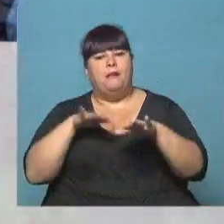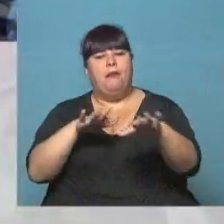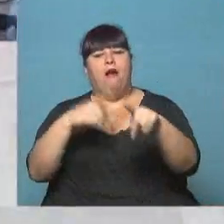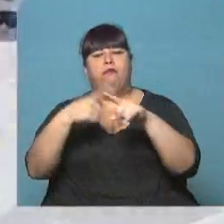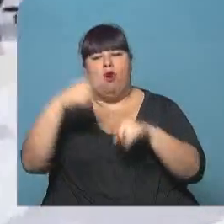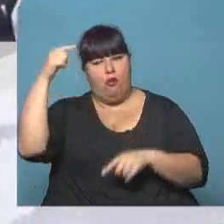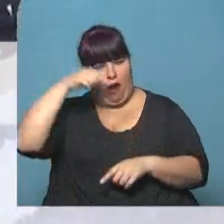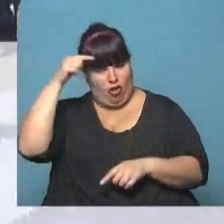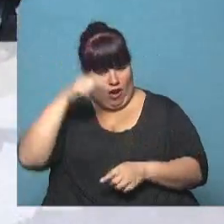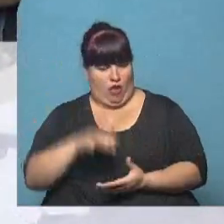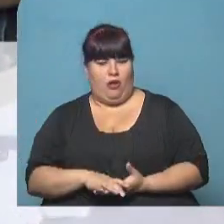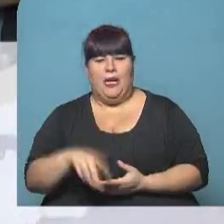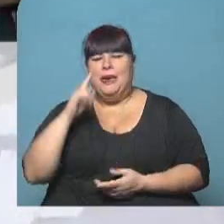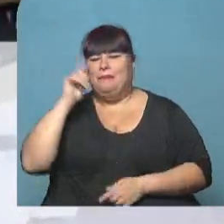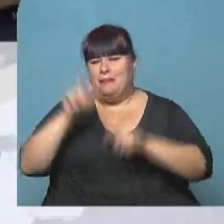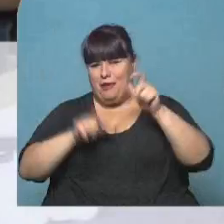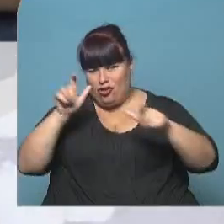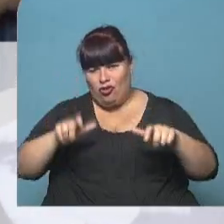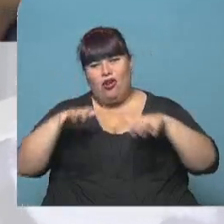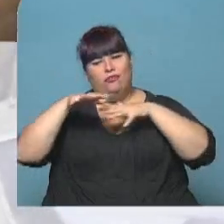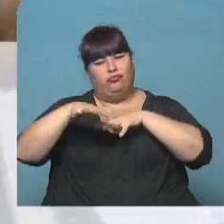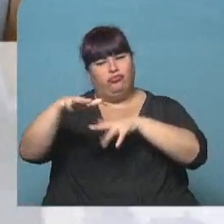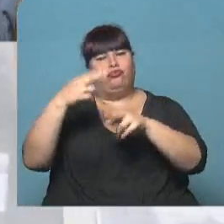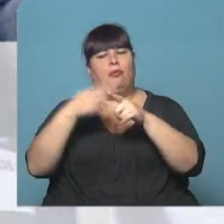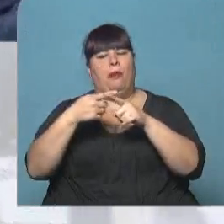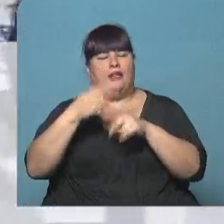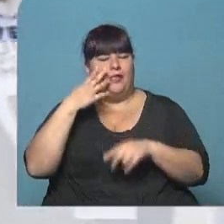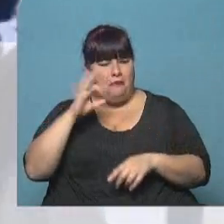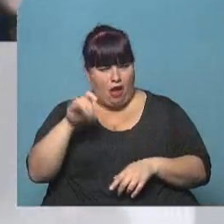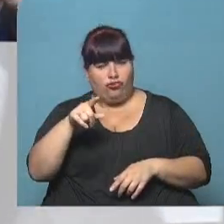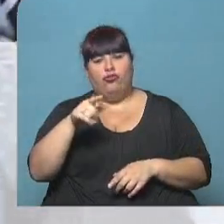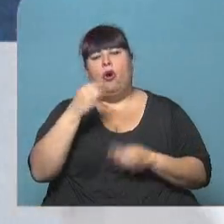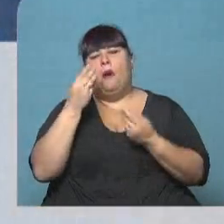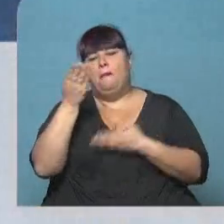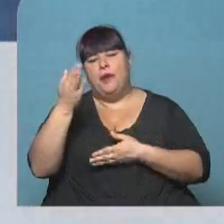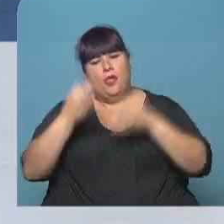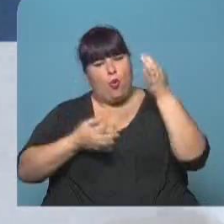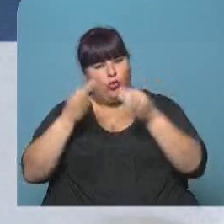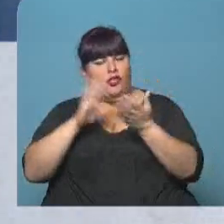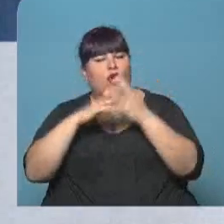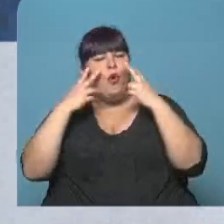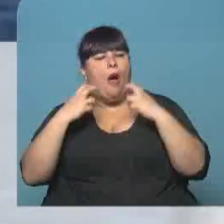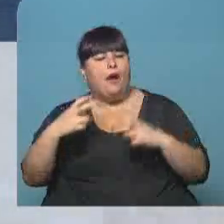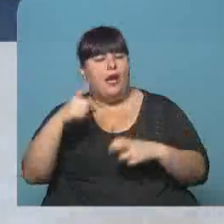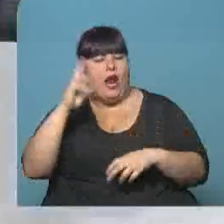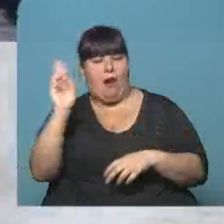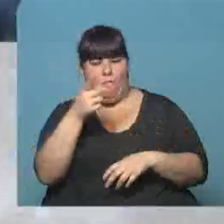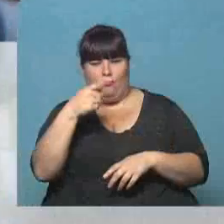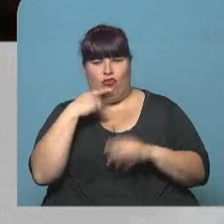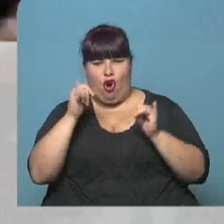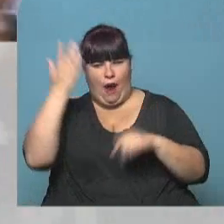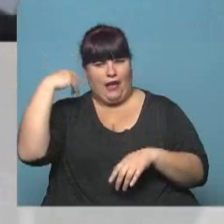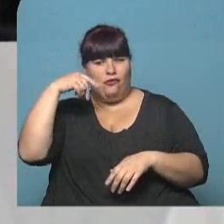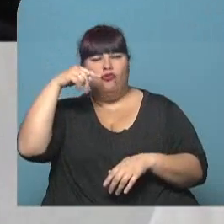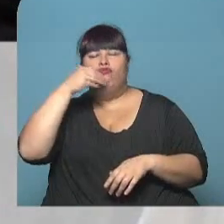Marcha por Santiago Maldonado. Miles de personas se manifestaron en Plaza de Mayo para pedir justicia en la causa que investiga la muerte del